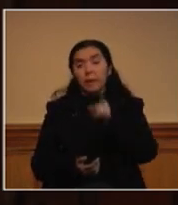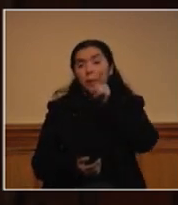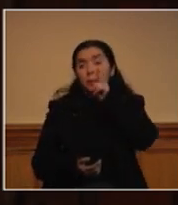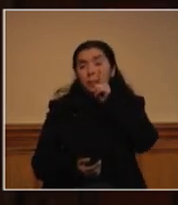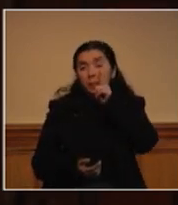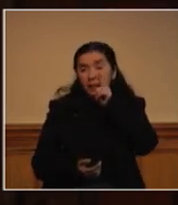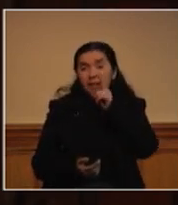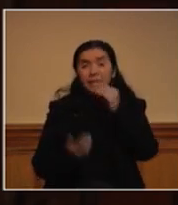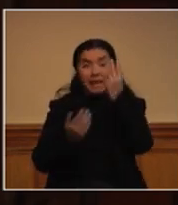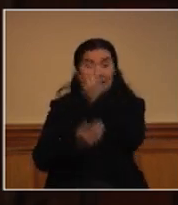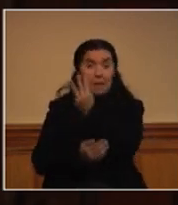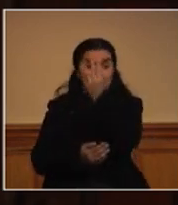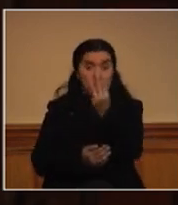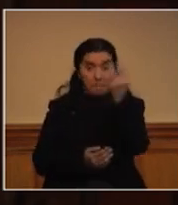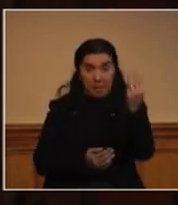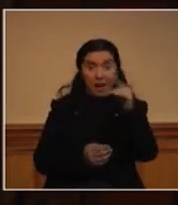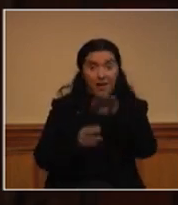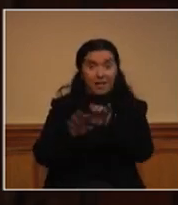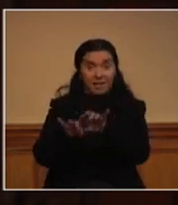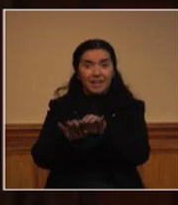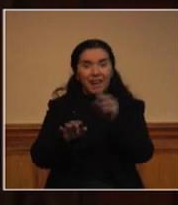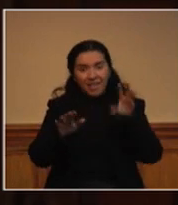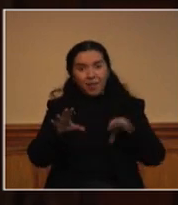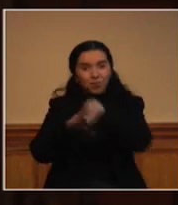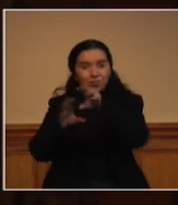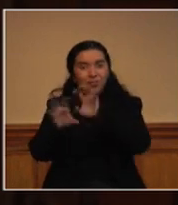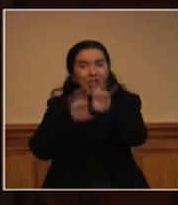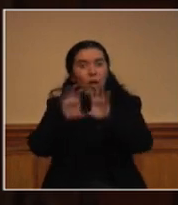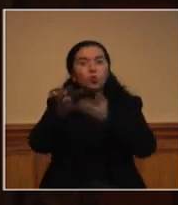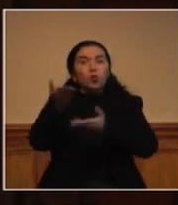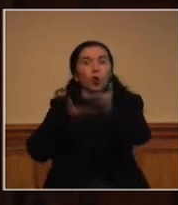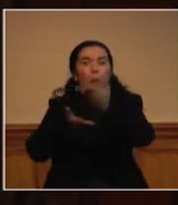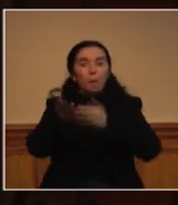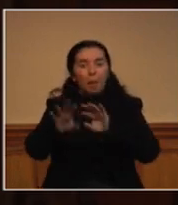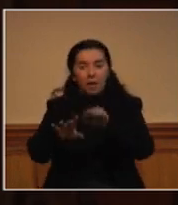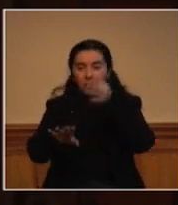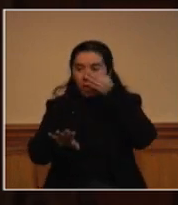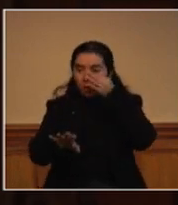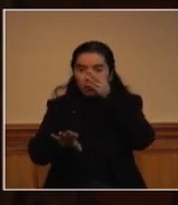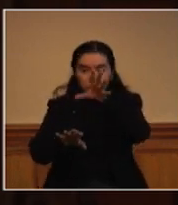tienen numerosas páginas que han desarrollado sobre los recursos, donde comparten recursos con,